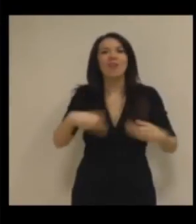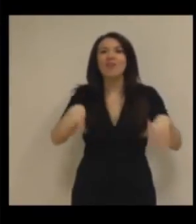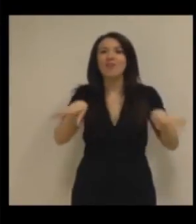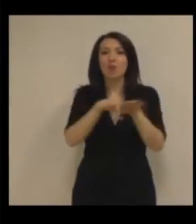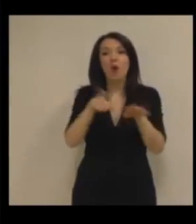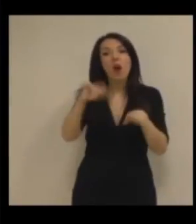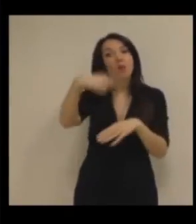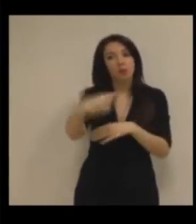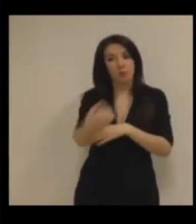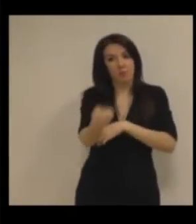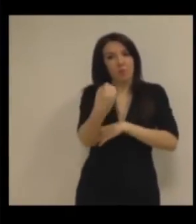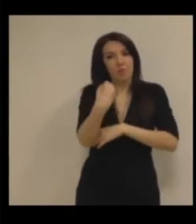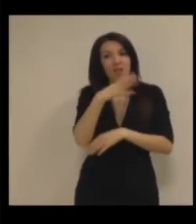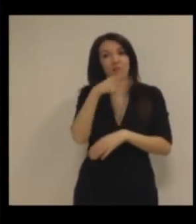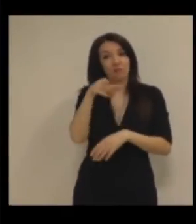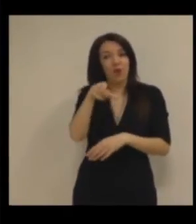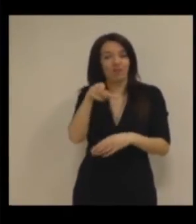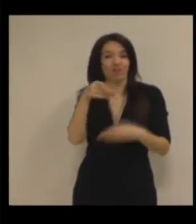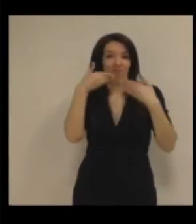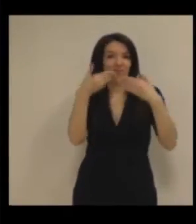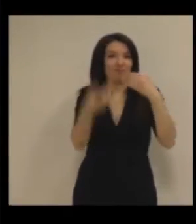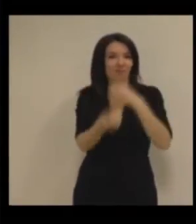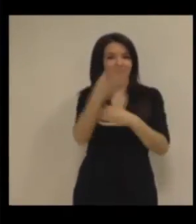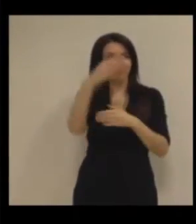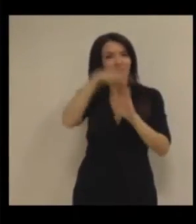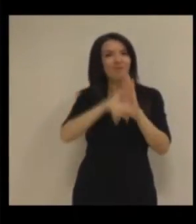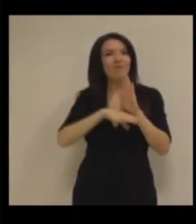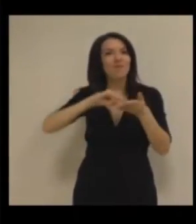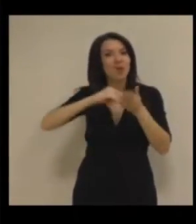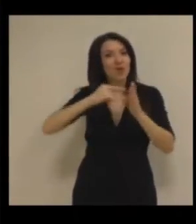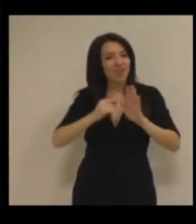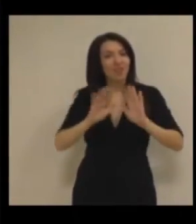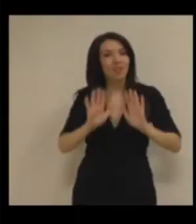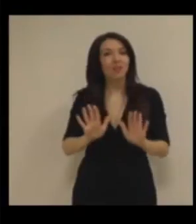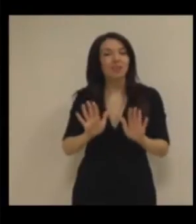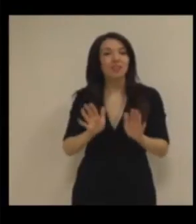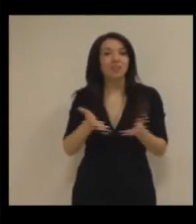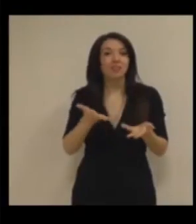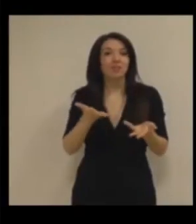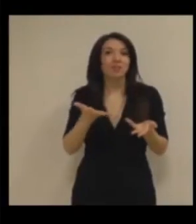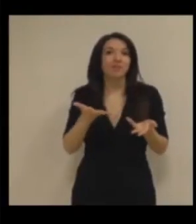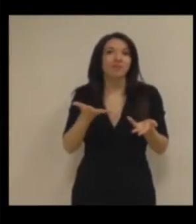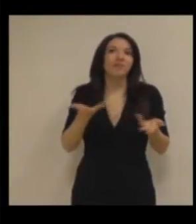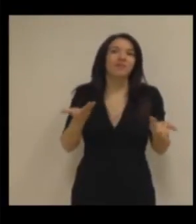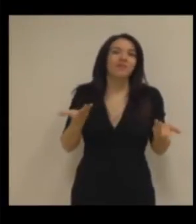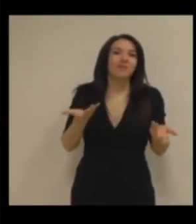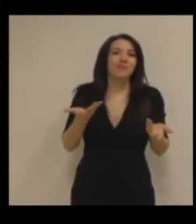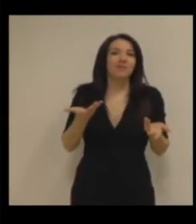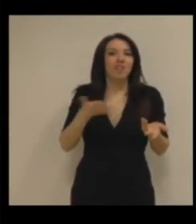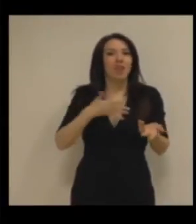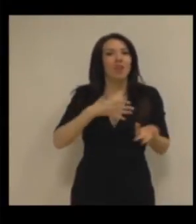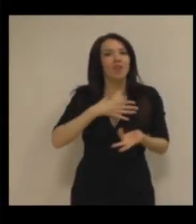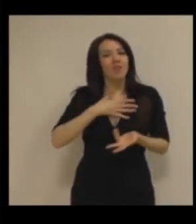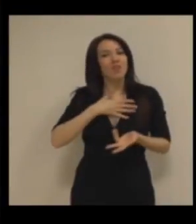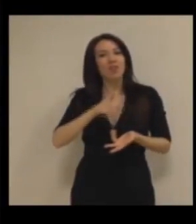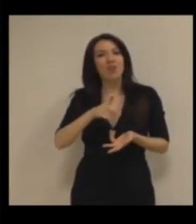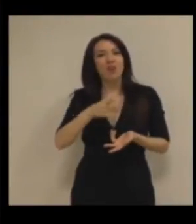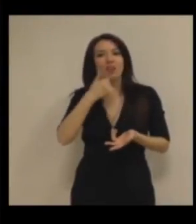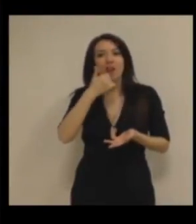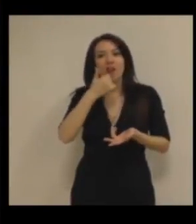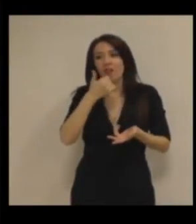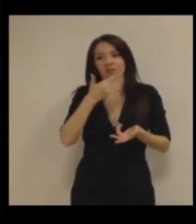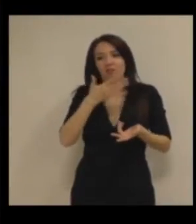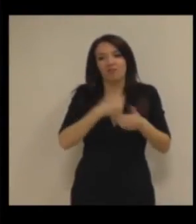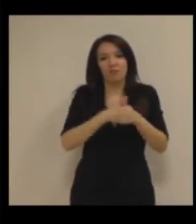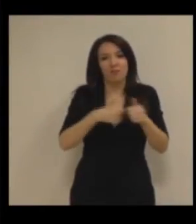caso vosotros más, que sois los creadores del proyecto. Entonces, sin ánimo de ninguna